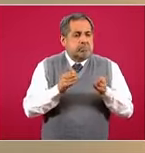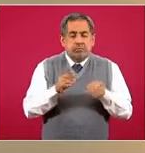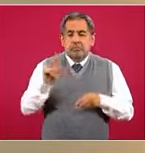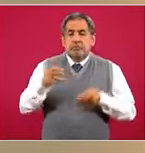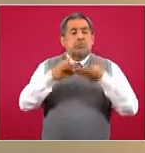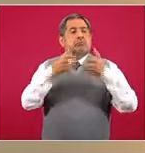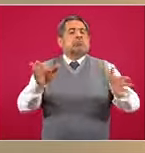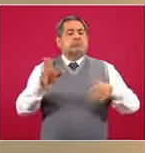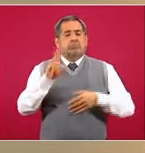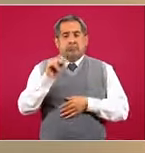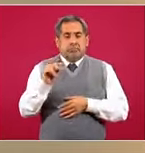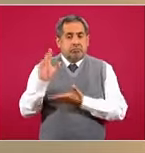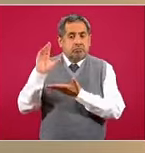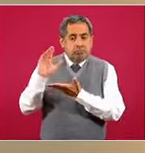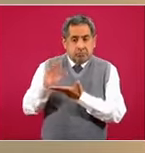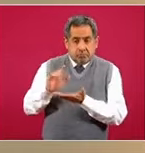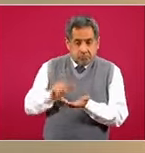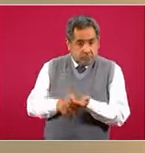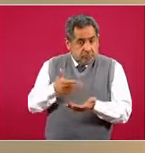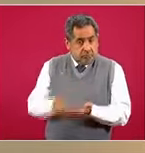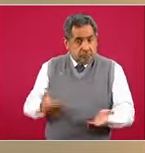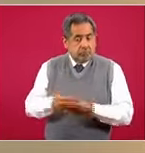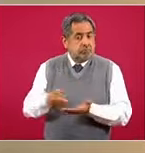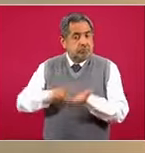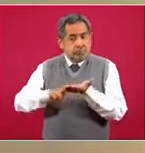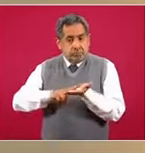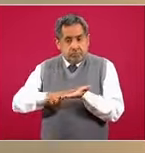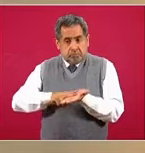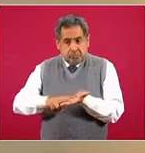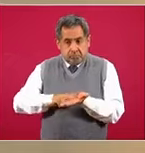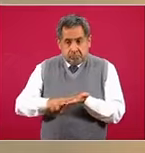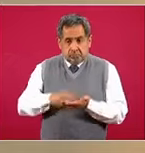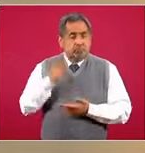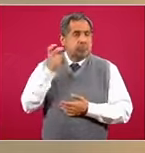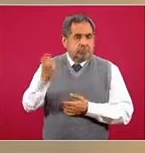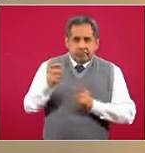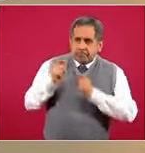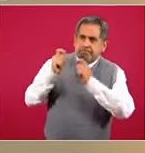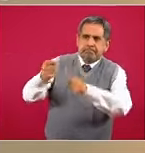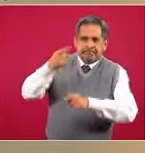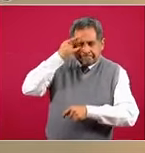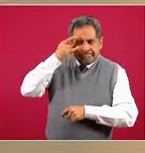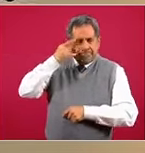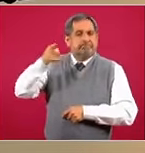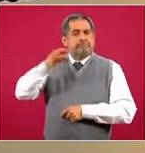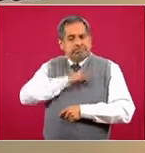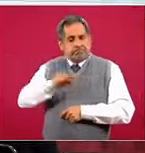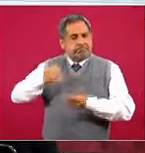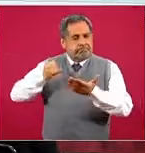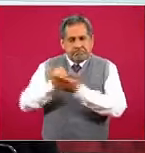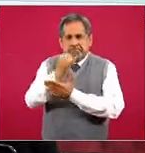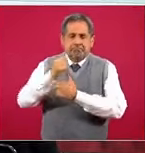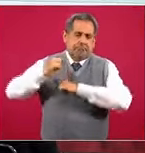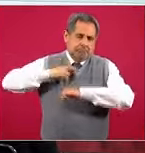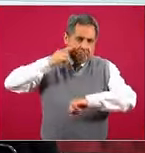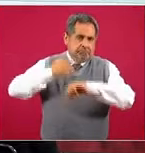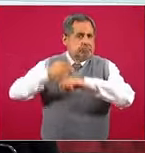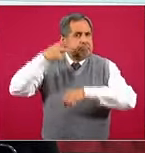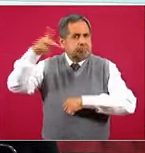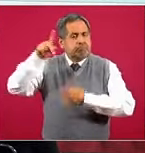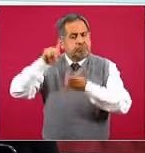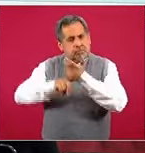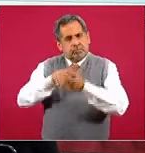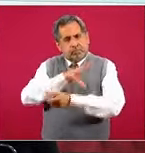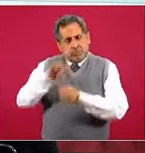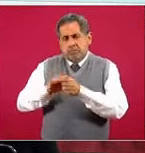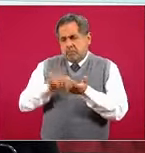por completo, y así hasta llegar al nivel verde. Esa atribución la tienen las personas titulares de los gobiernos